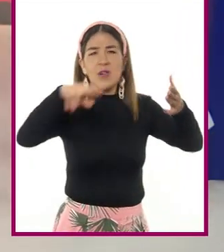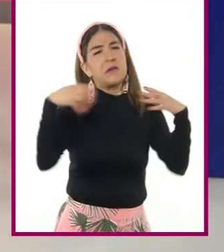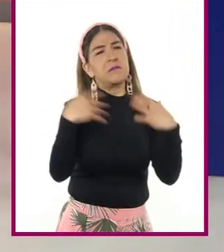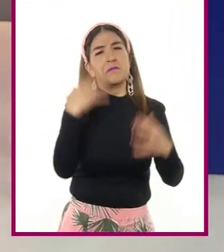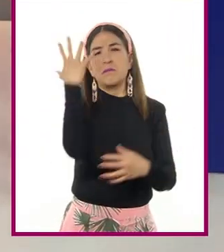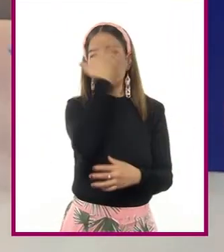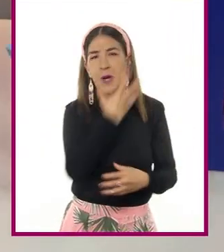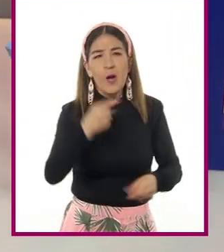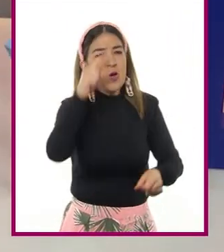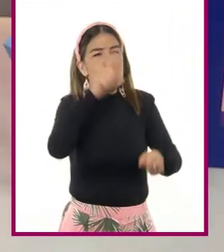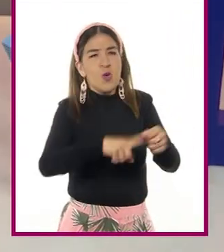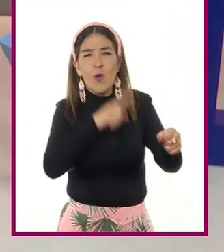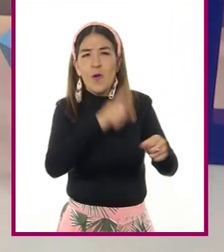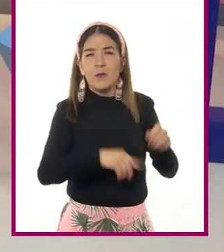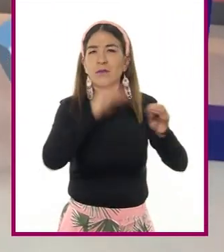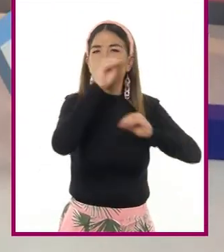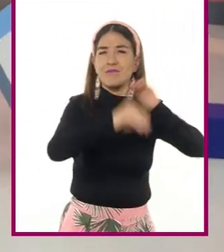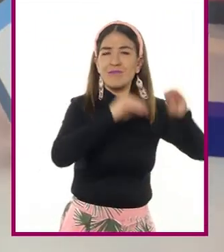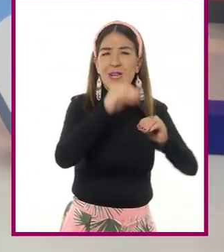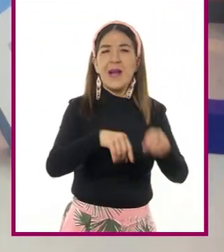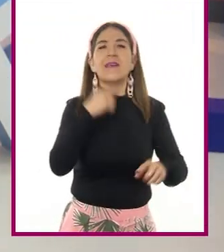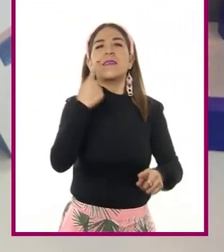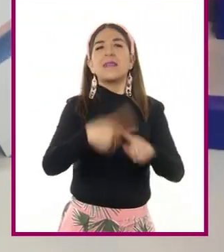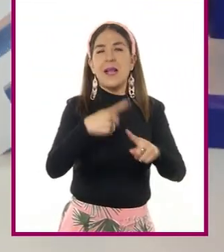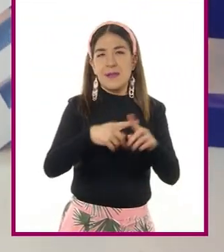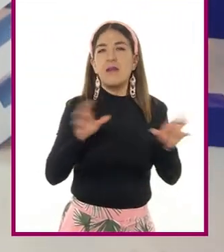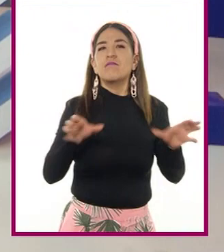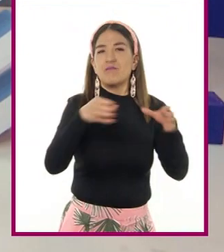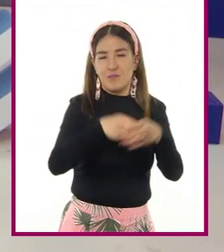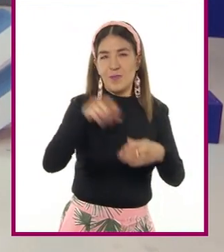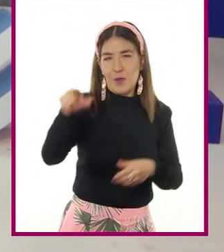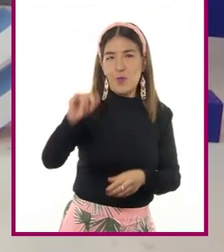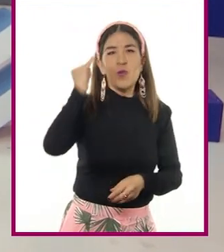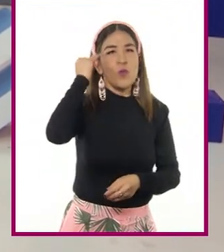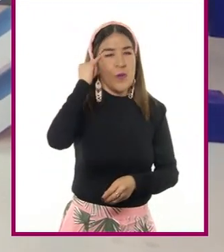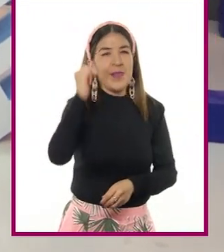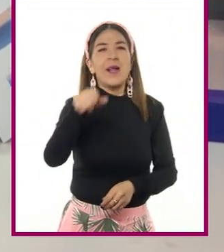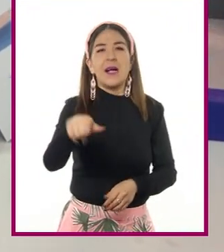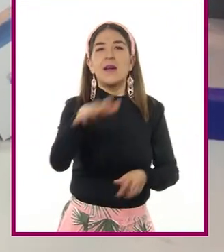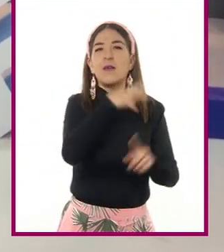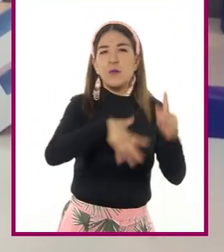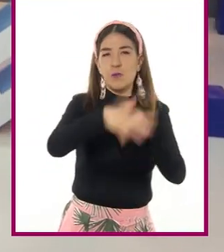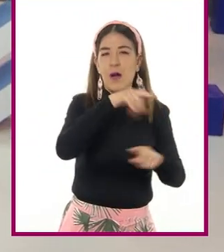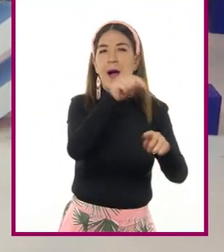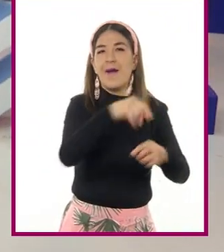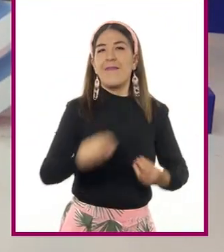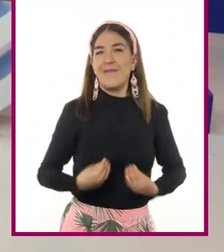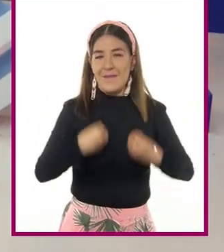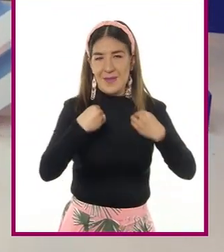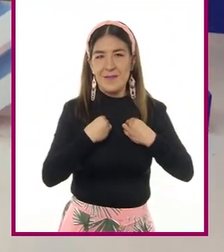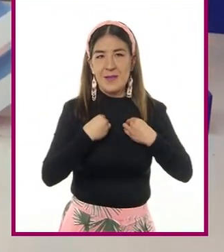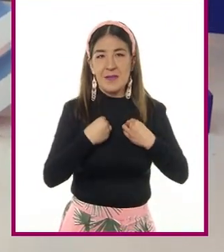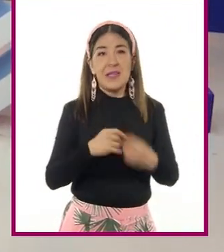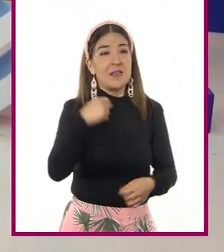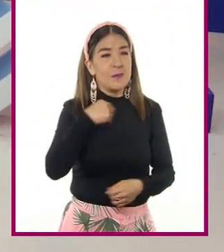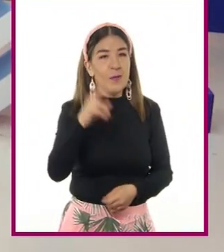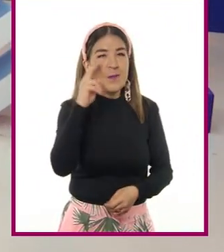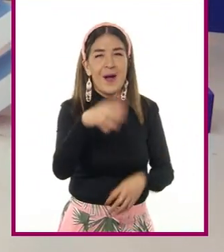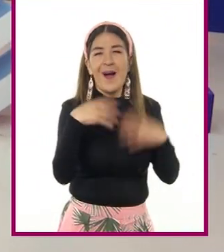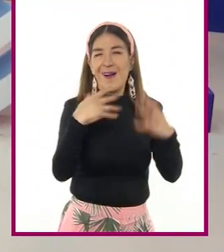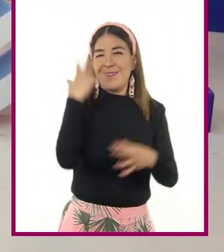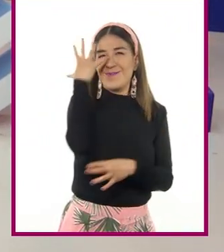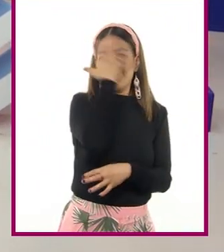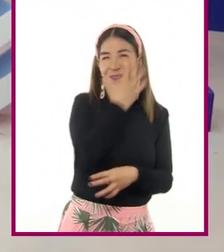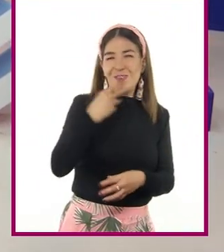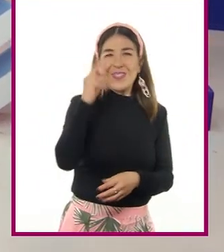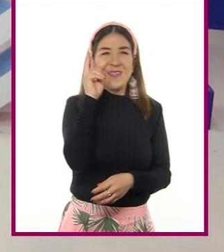muy coloridos, elaborados por una comunidad indígena que habita en esa región. Fue tanto mi asombro